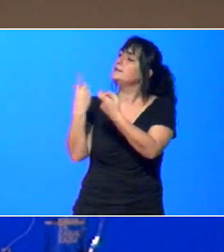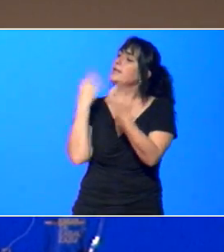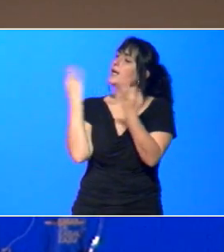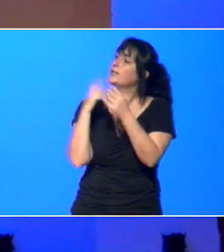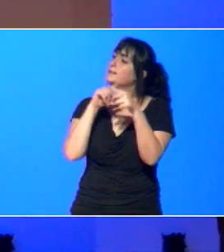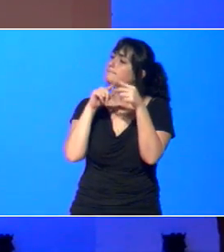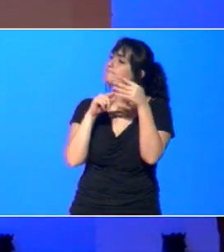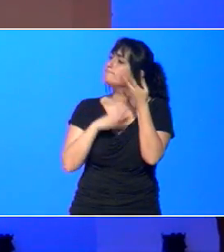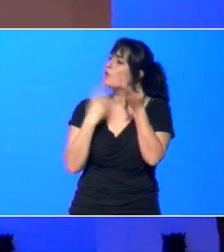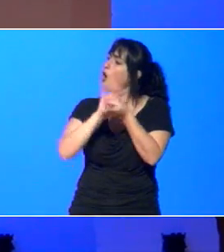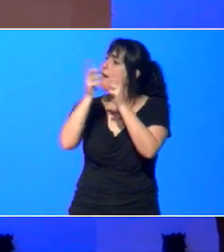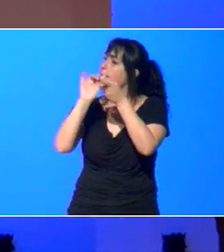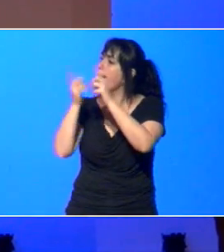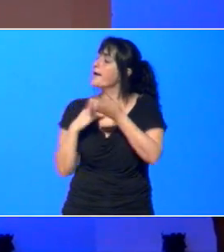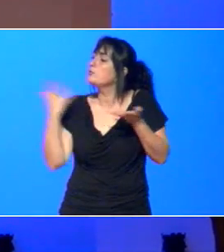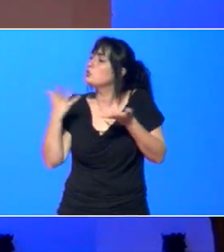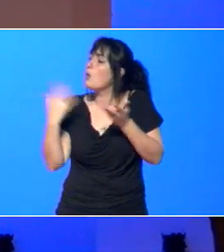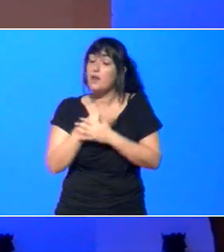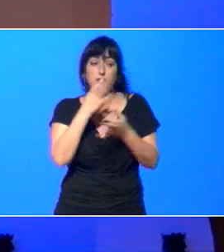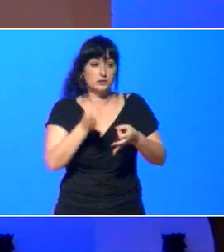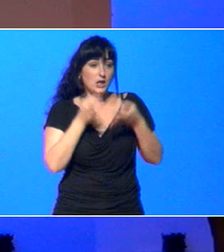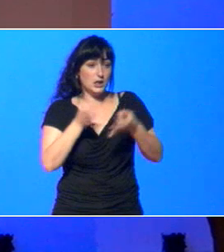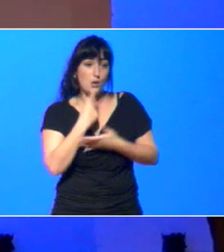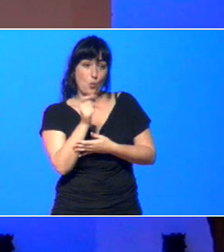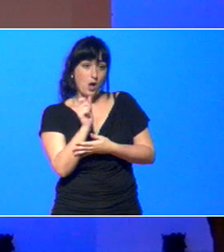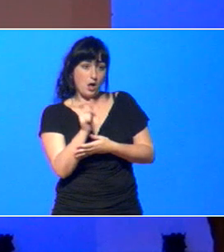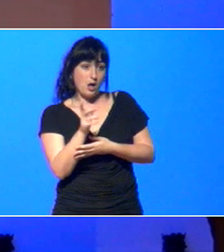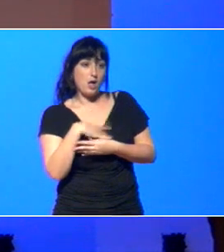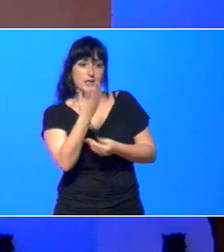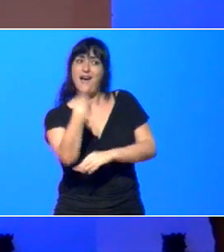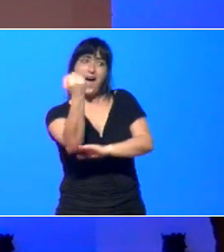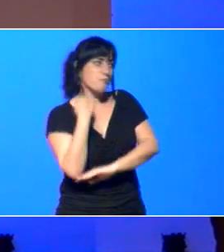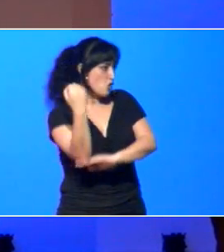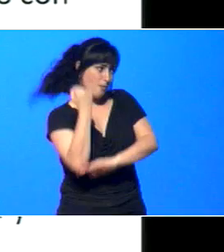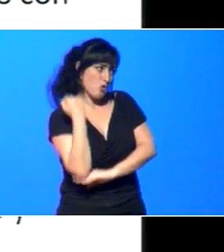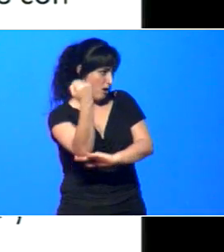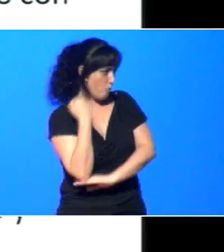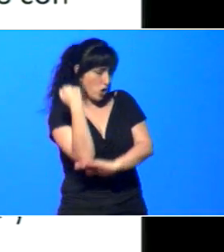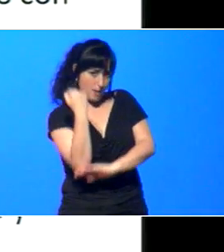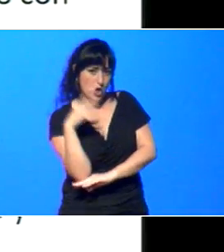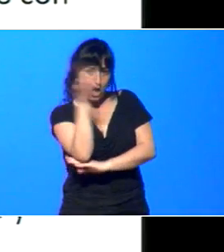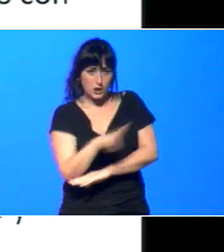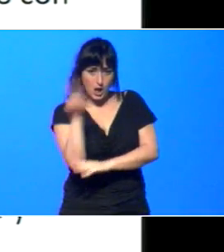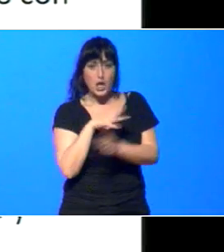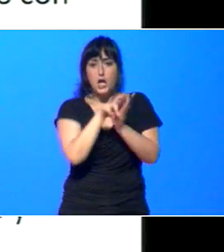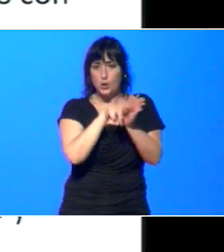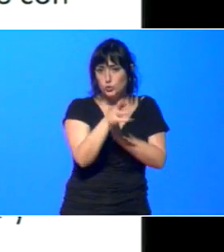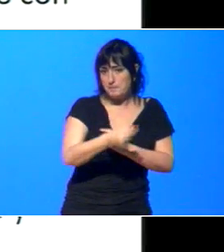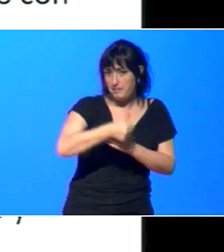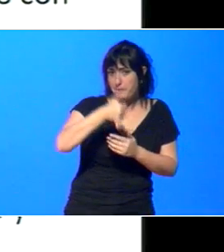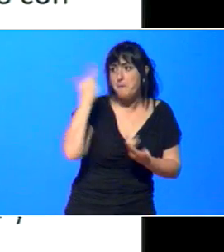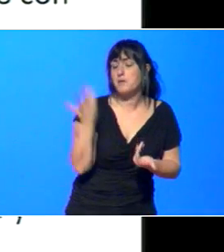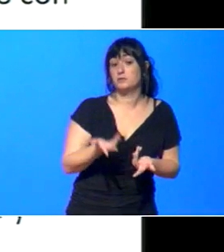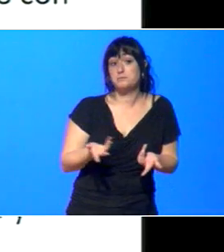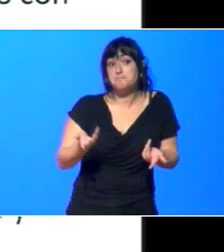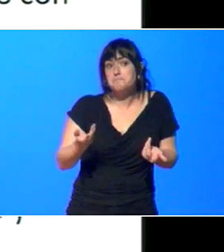los cambios, lo constante siempre es más apoyos, más apoyos, más apoyos, más apoyos, más apoyos, más recursos, más recursos, más recursos. Pues